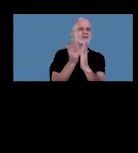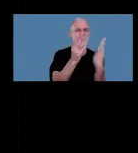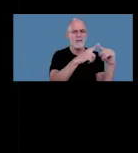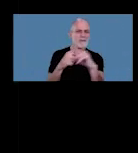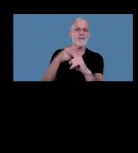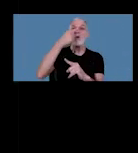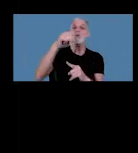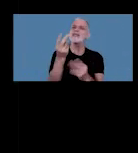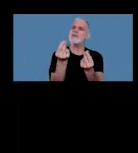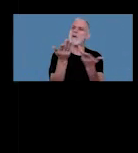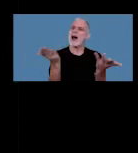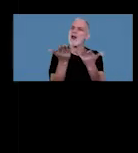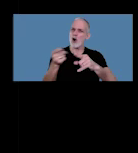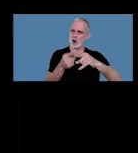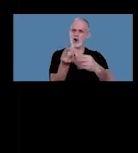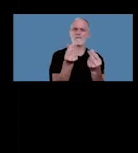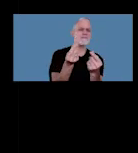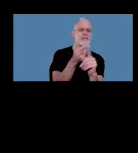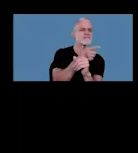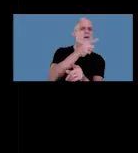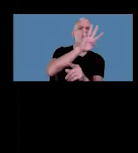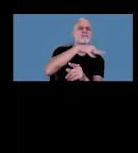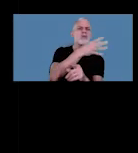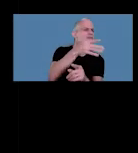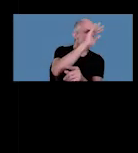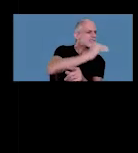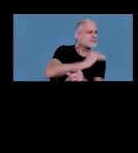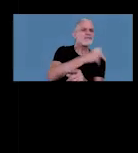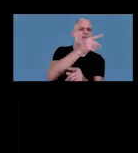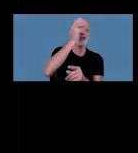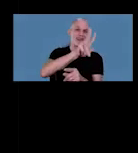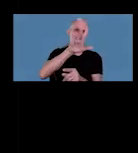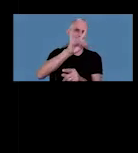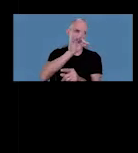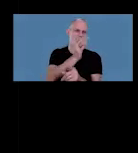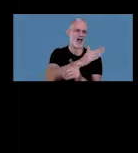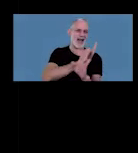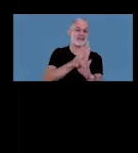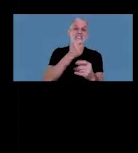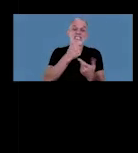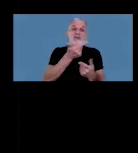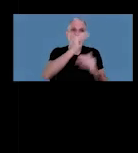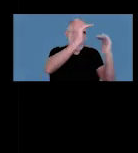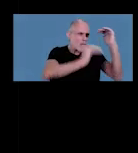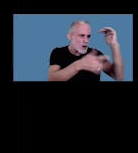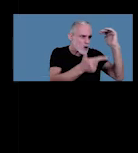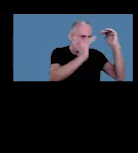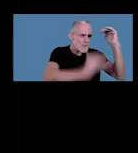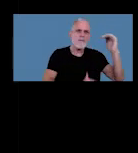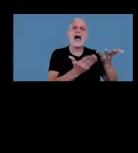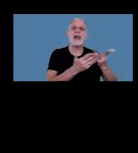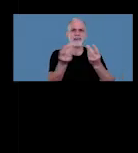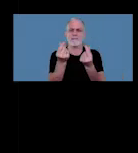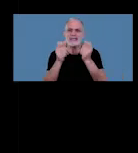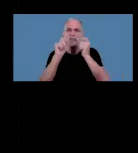de cotización que tengan en la CNB, en la bolsa, al 31 del 12. Si no poseen cotización, al costo